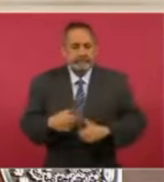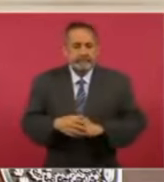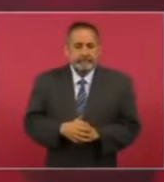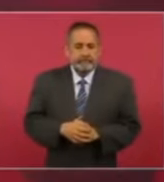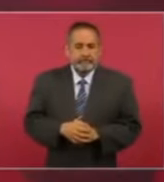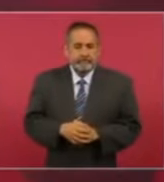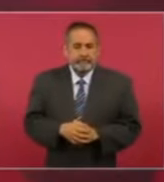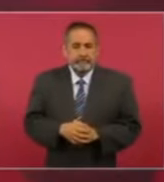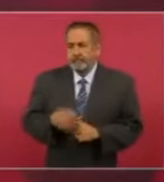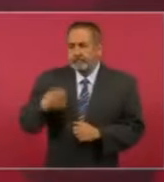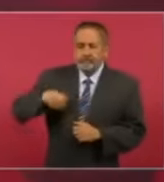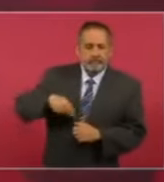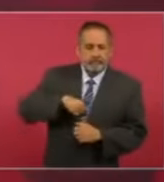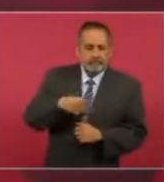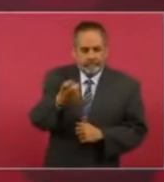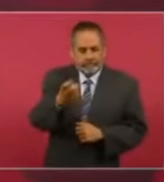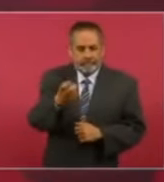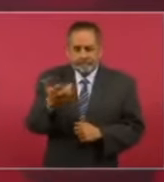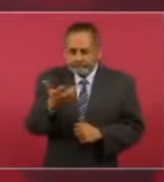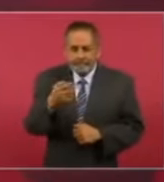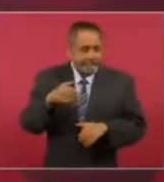no hacemos nosotros